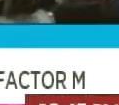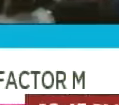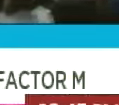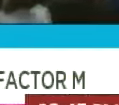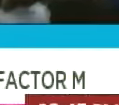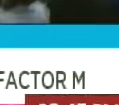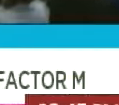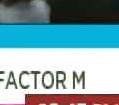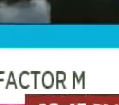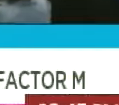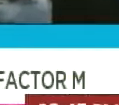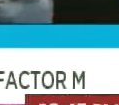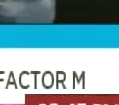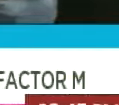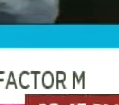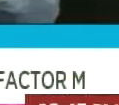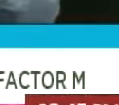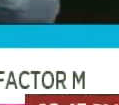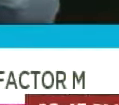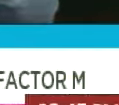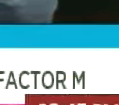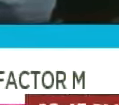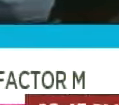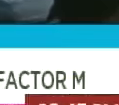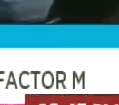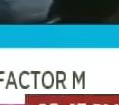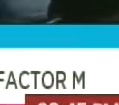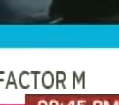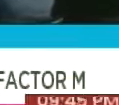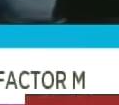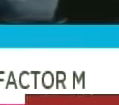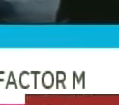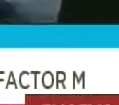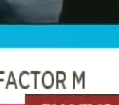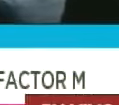su tema Mi Venezuela. Adelante.